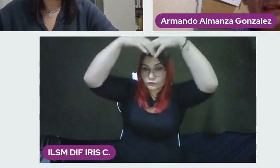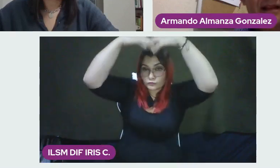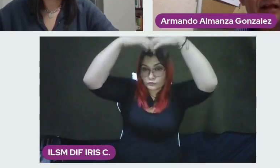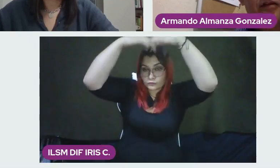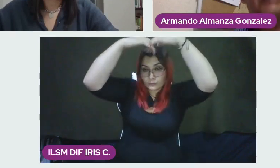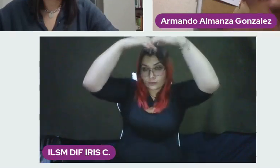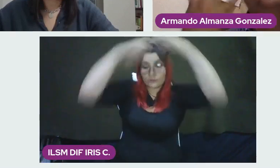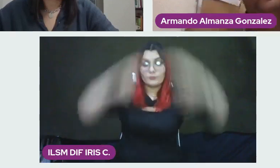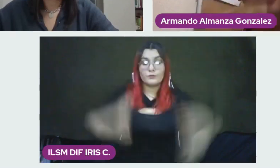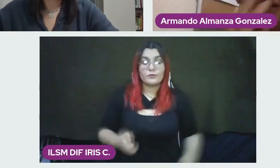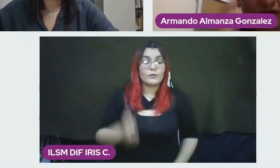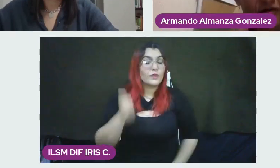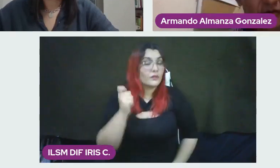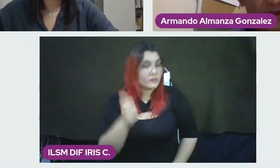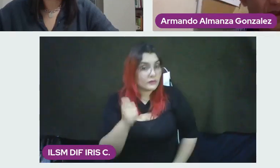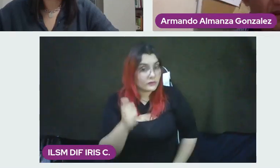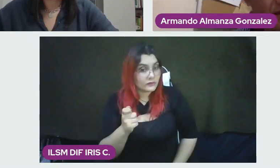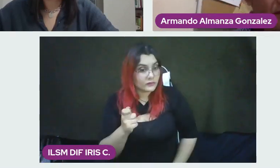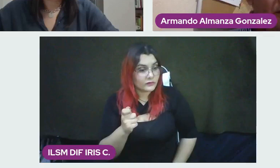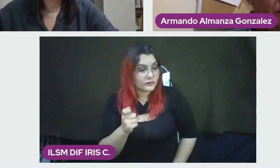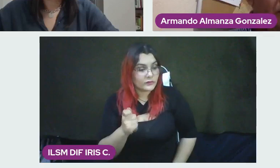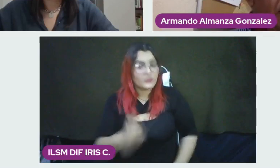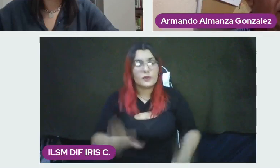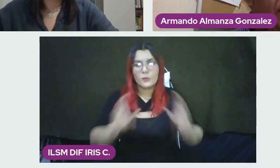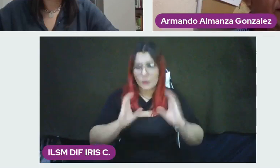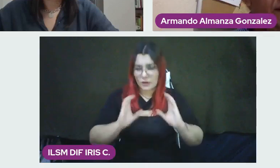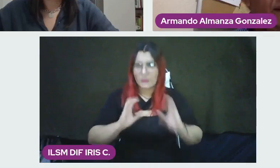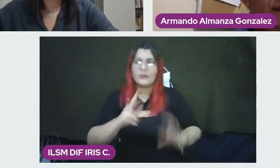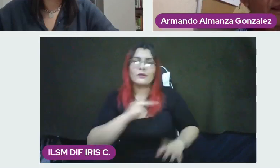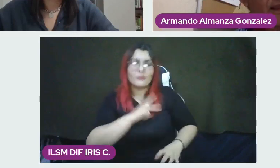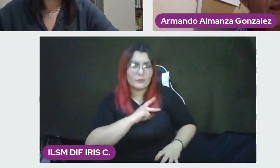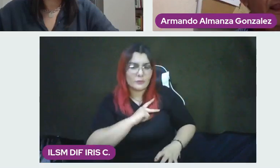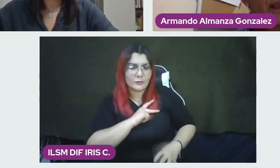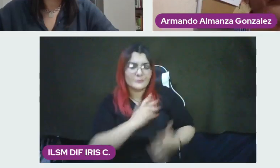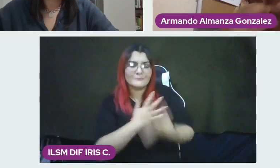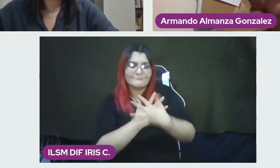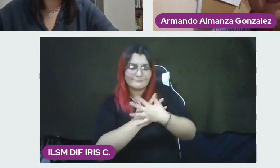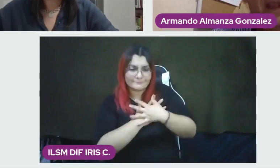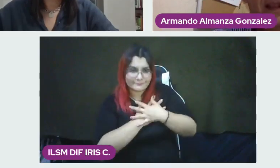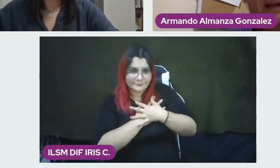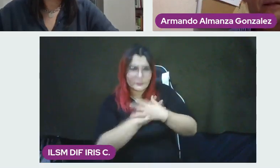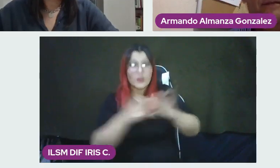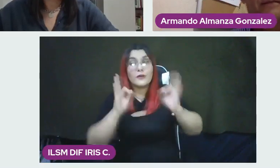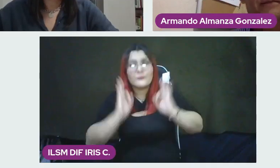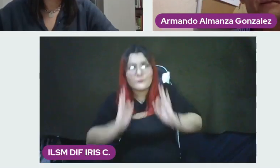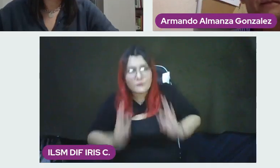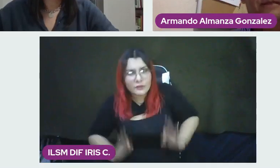necesidad, con ese autocuidado, como bien lo decía usted, Anabel, de mí.